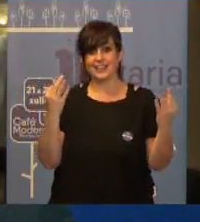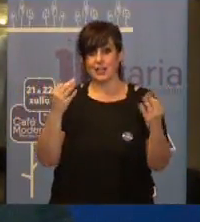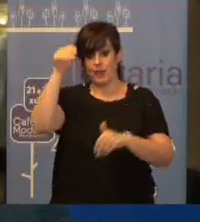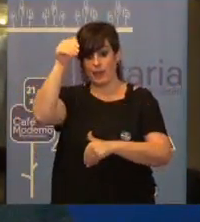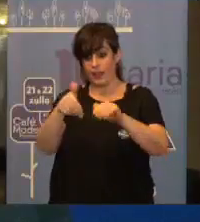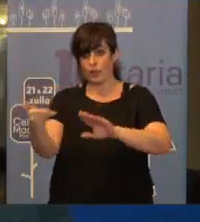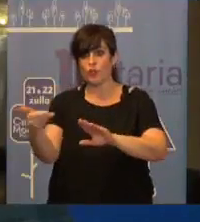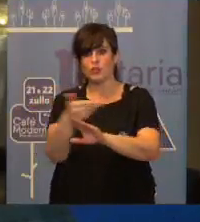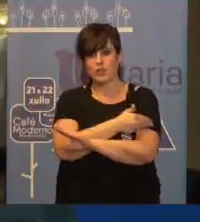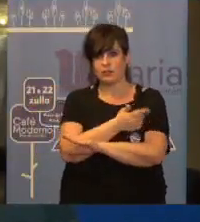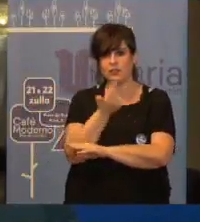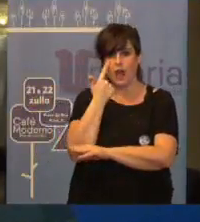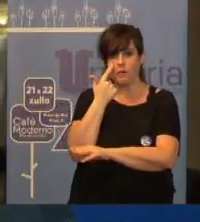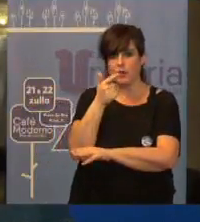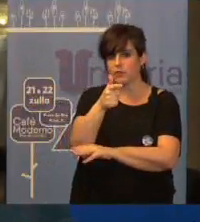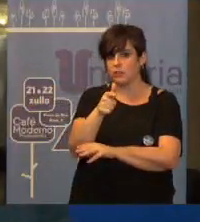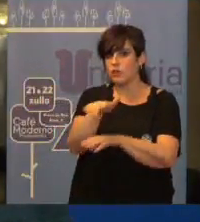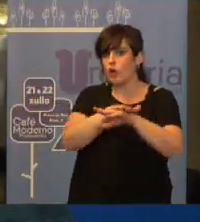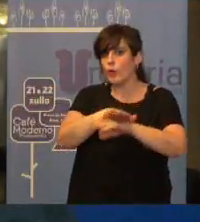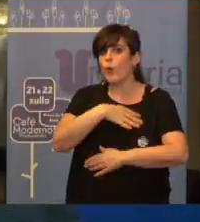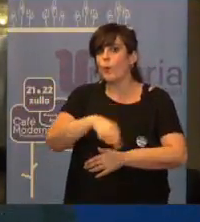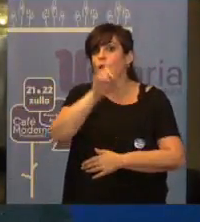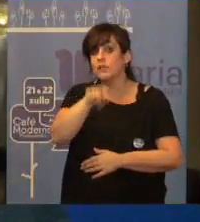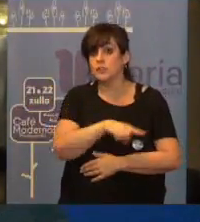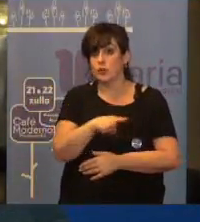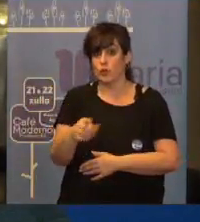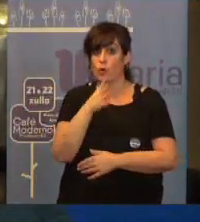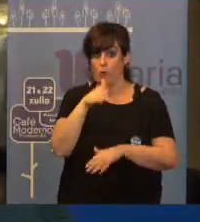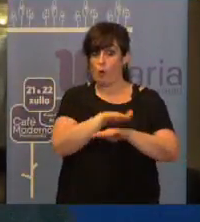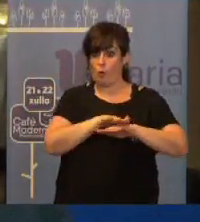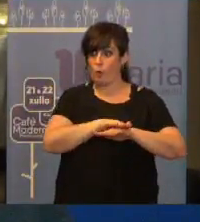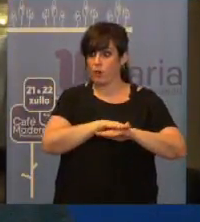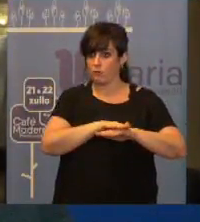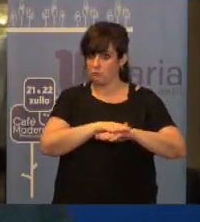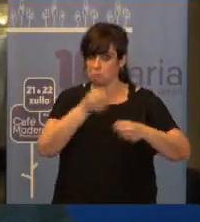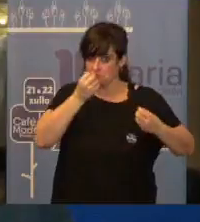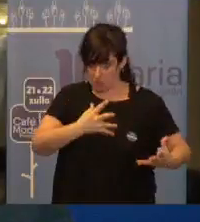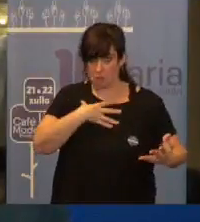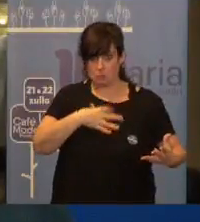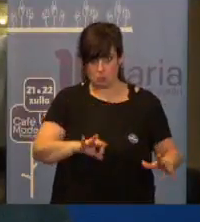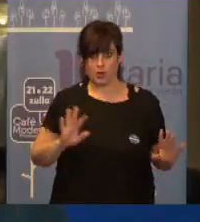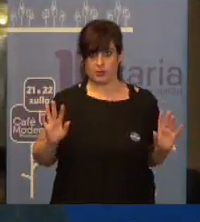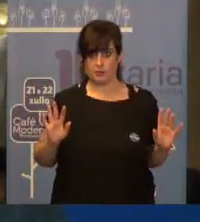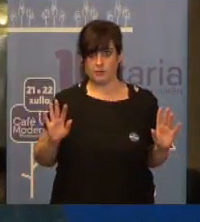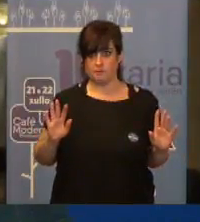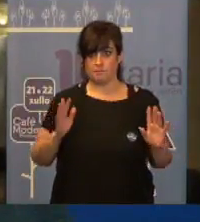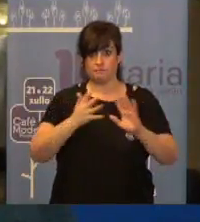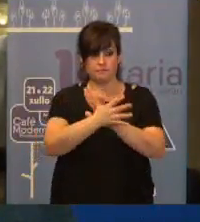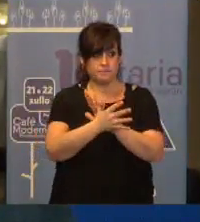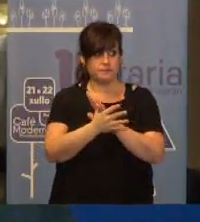posibilidade dese goberno. Que pode ser un goberno solvente e que pode ser un goberno fiable e, por tanto, ten que, digamos, a oposición tería e